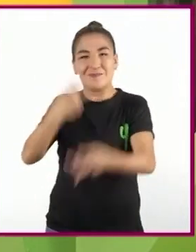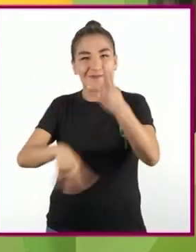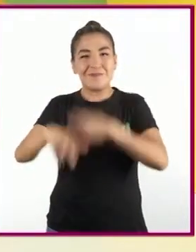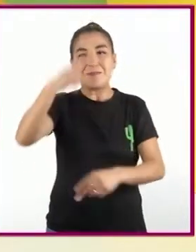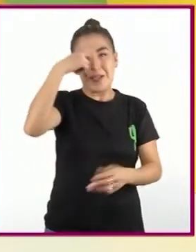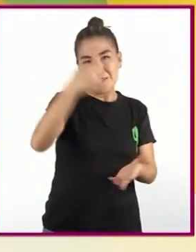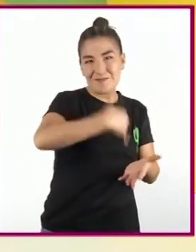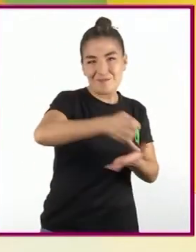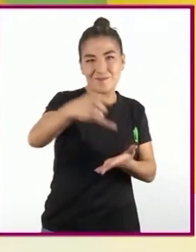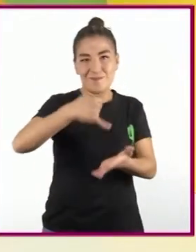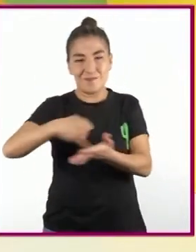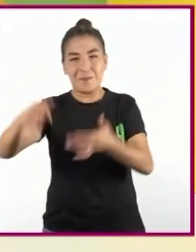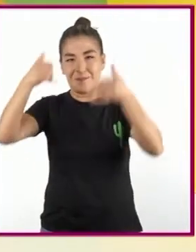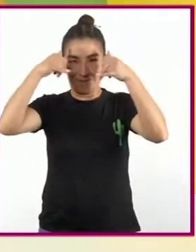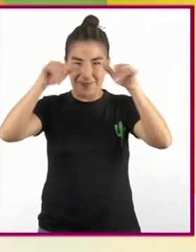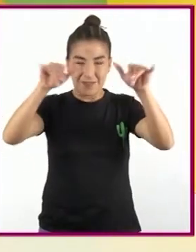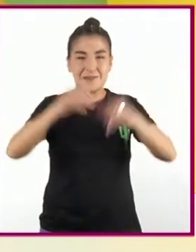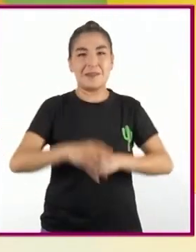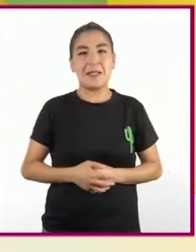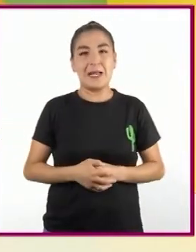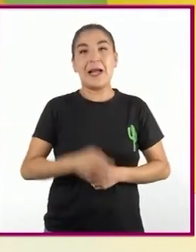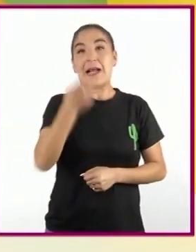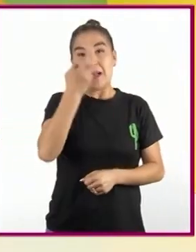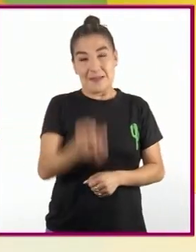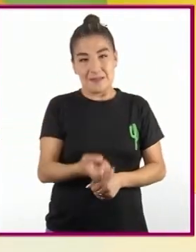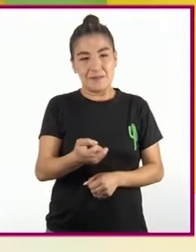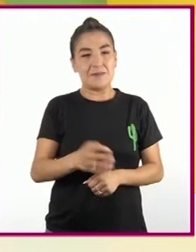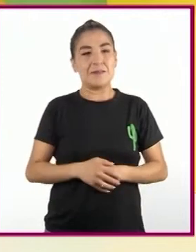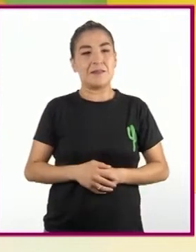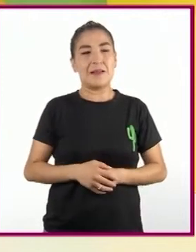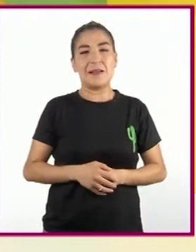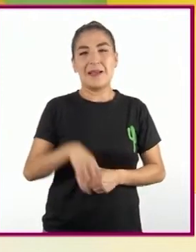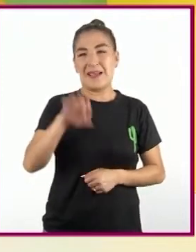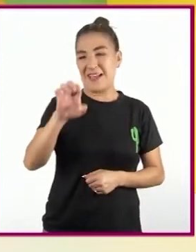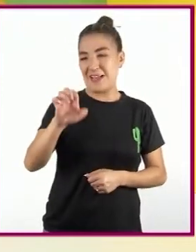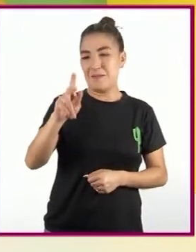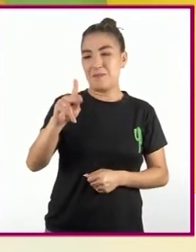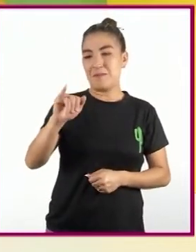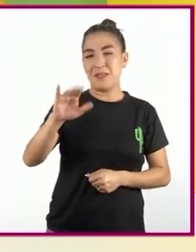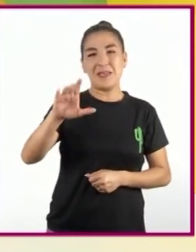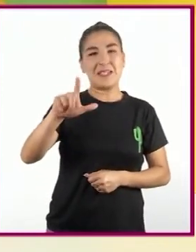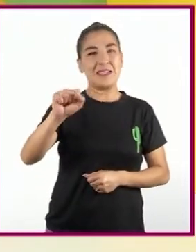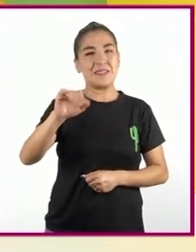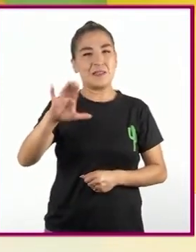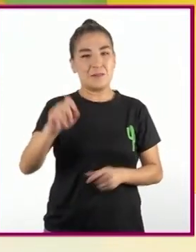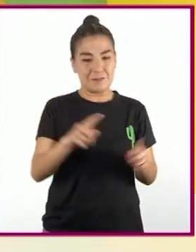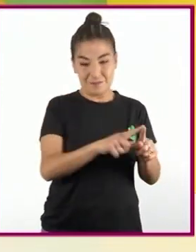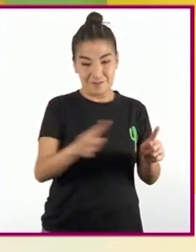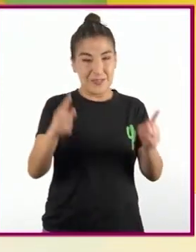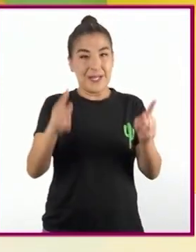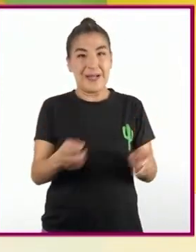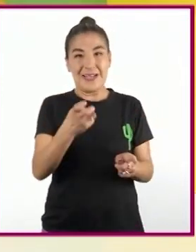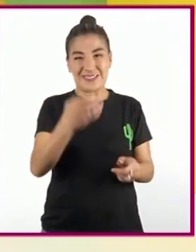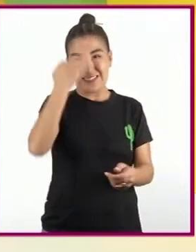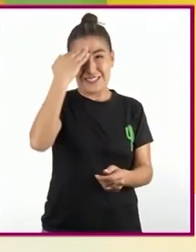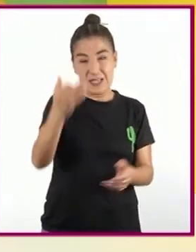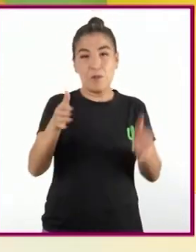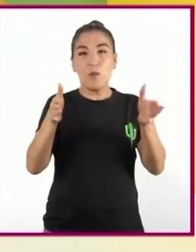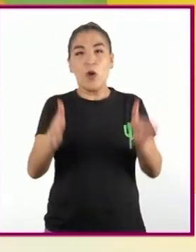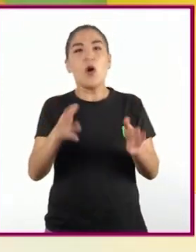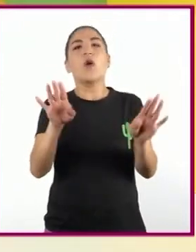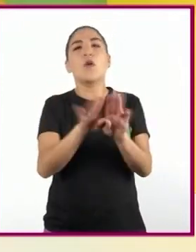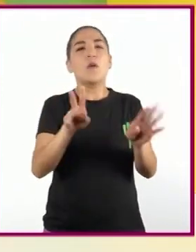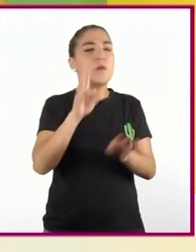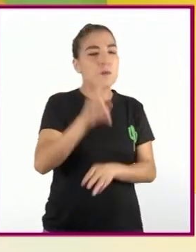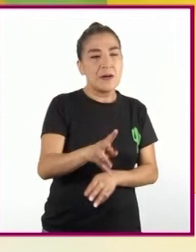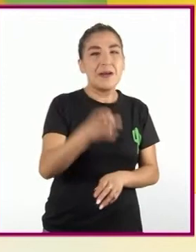masas. Es así que, durante el Epiclásico, Cantona pudo sustituir de cierta manera la